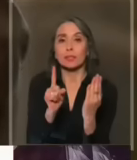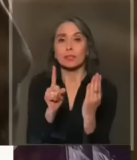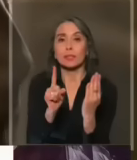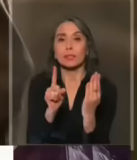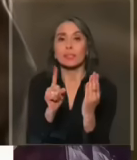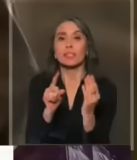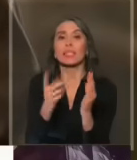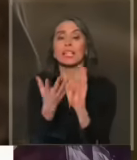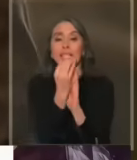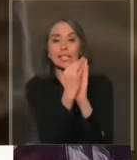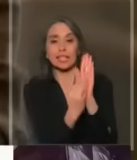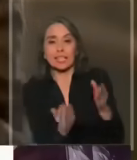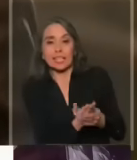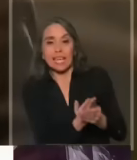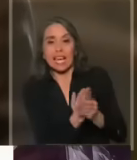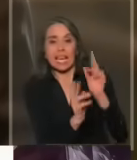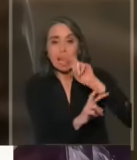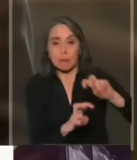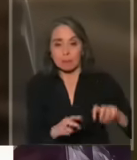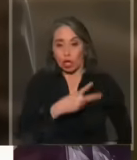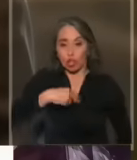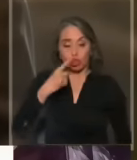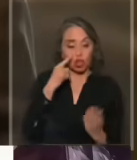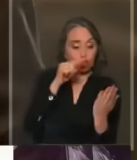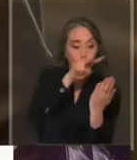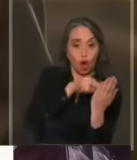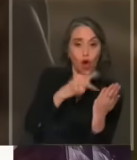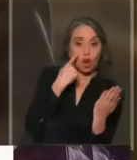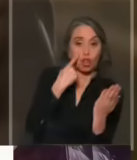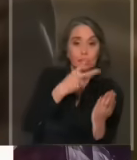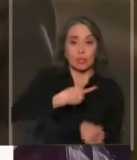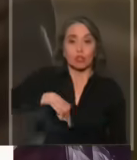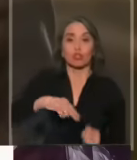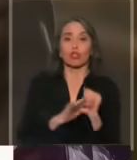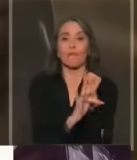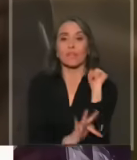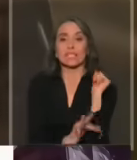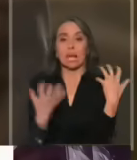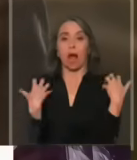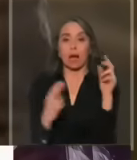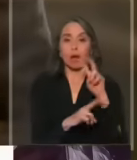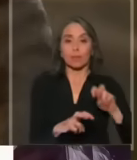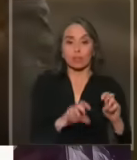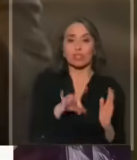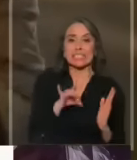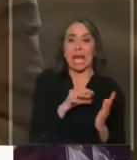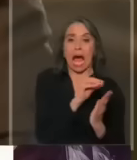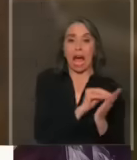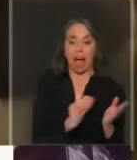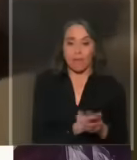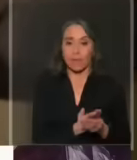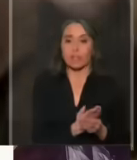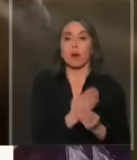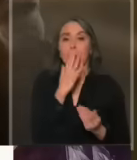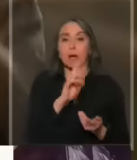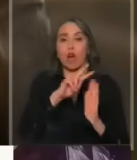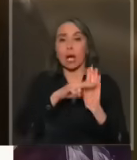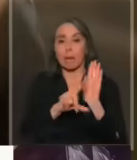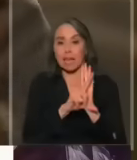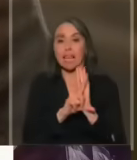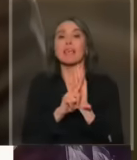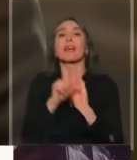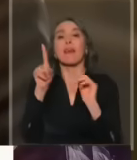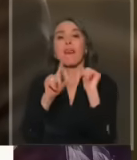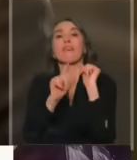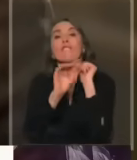de lo que contiene la investigación. Quienes estamos en conocimiento de lo que contiene la investigación somos los fiscales. Por lo tanto, la idea es que sean los fiscales. El fiscal regional será,